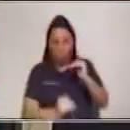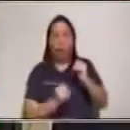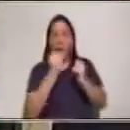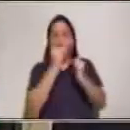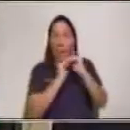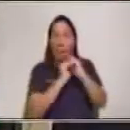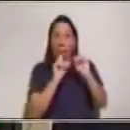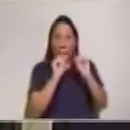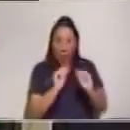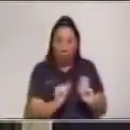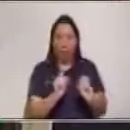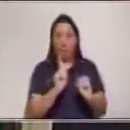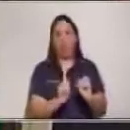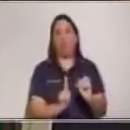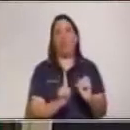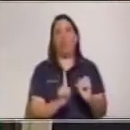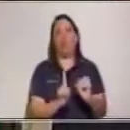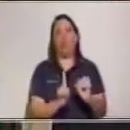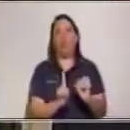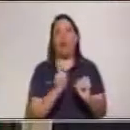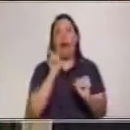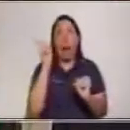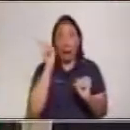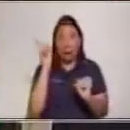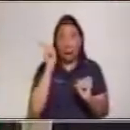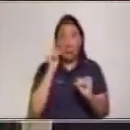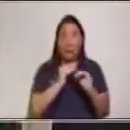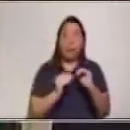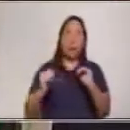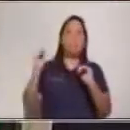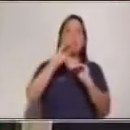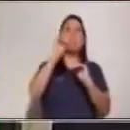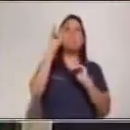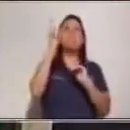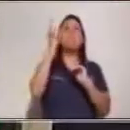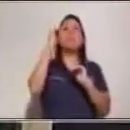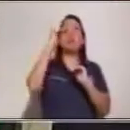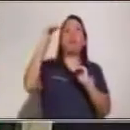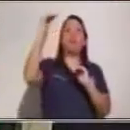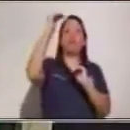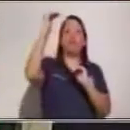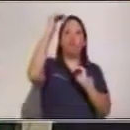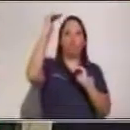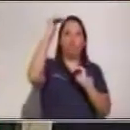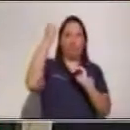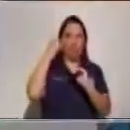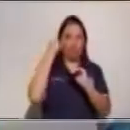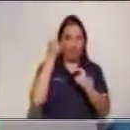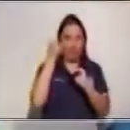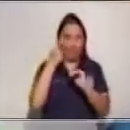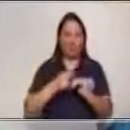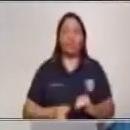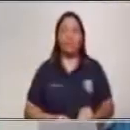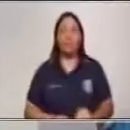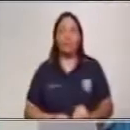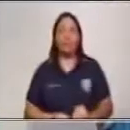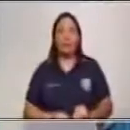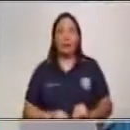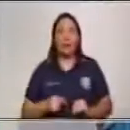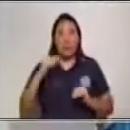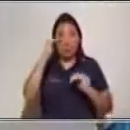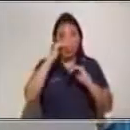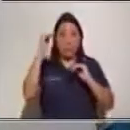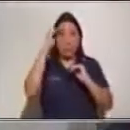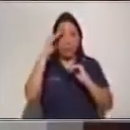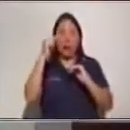llegaran al número 1. En este caso, solamente debemos dividir entre los factores primos